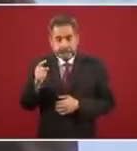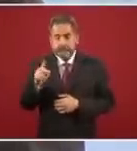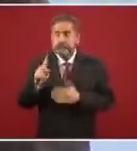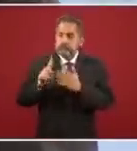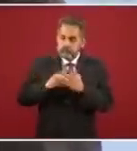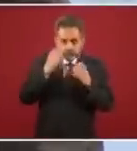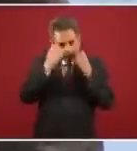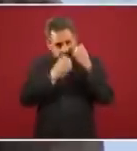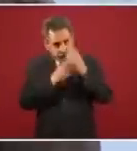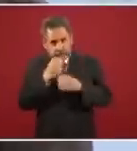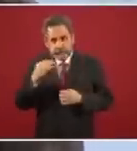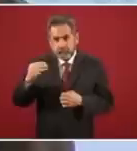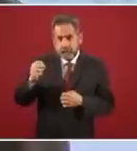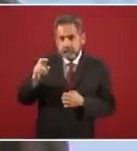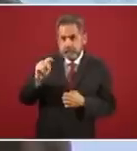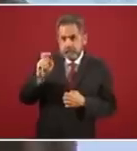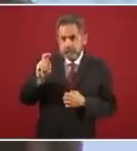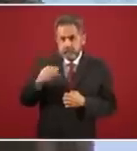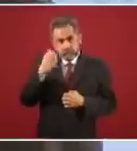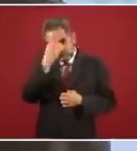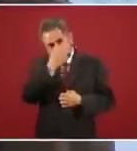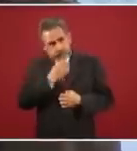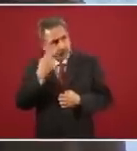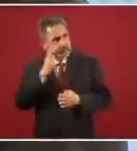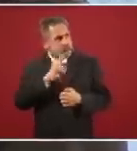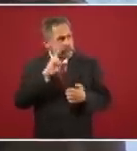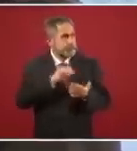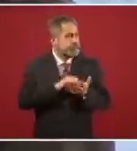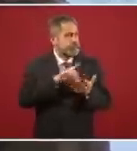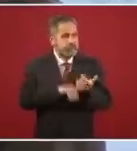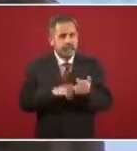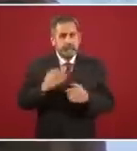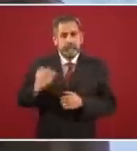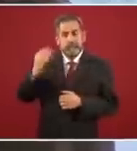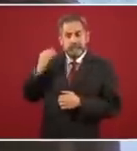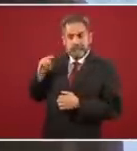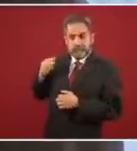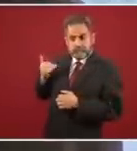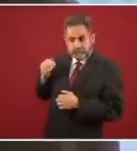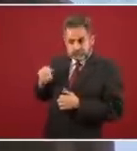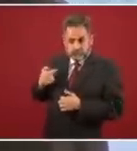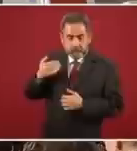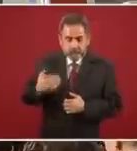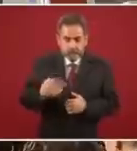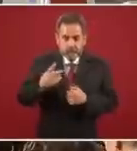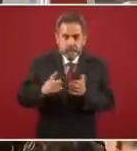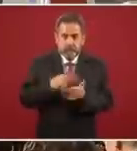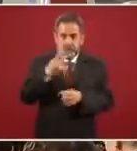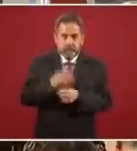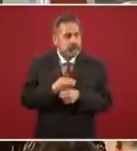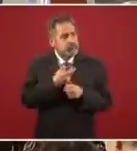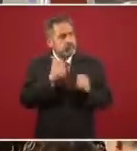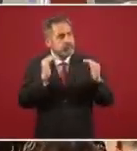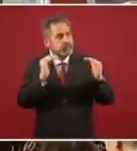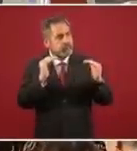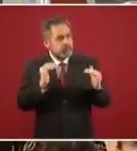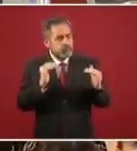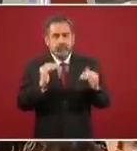revisión a Morten Beyer, una actualización, mejor dicho, del avalúo que habían realizado en mayo. Este se movió poco, se bajó